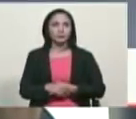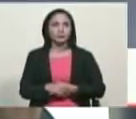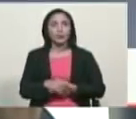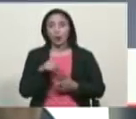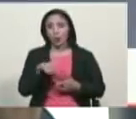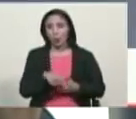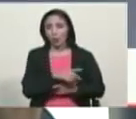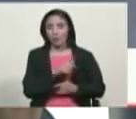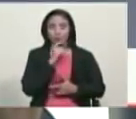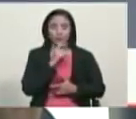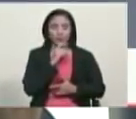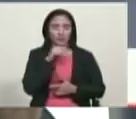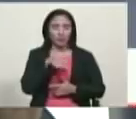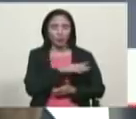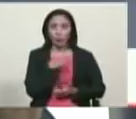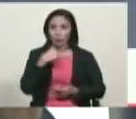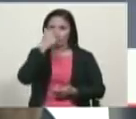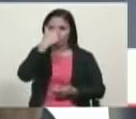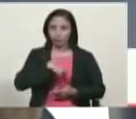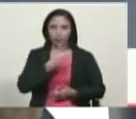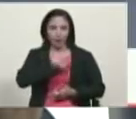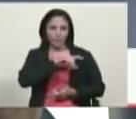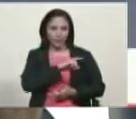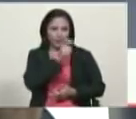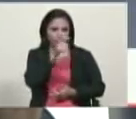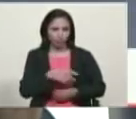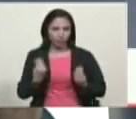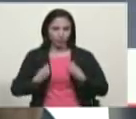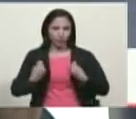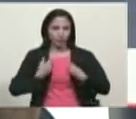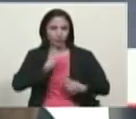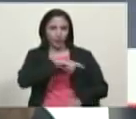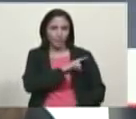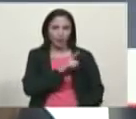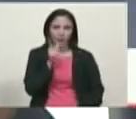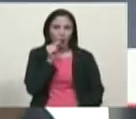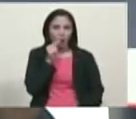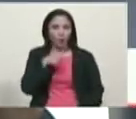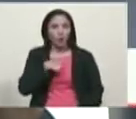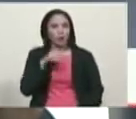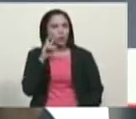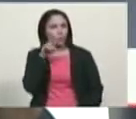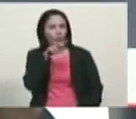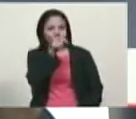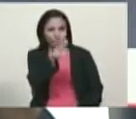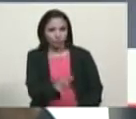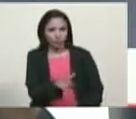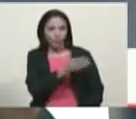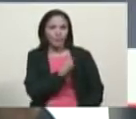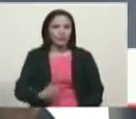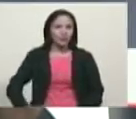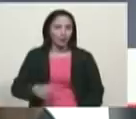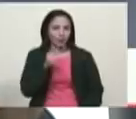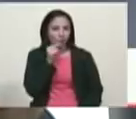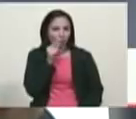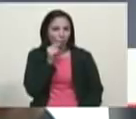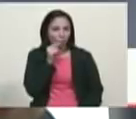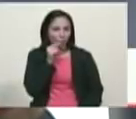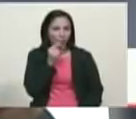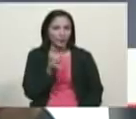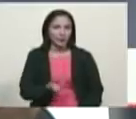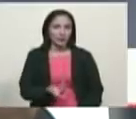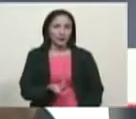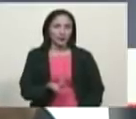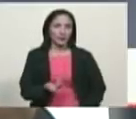duro, como ciudadano español, ver a un presidente de mi país emulando a